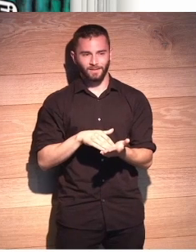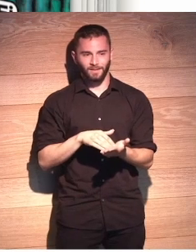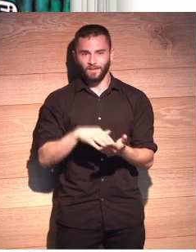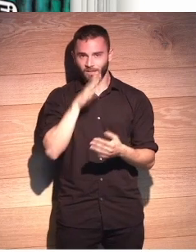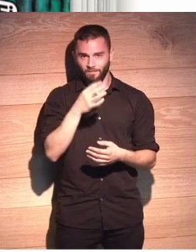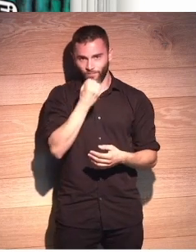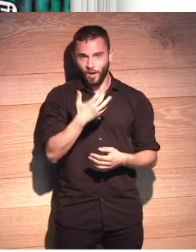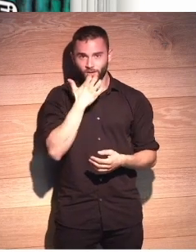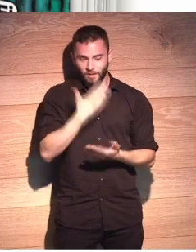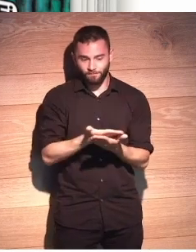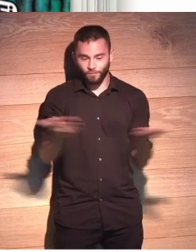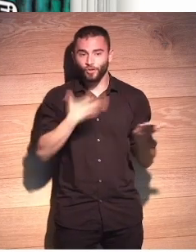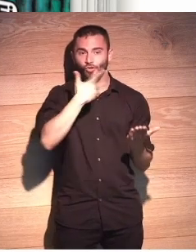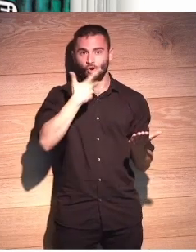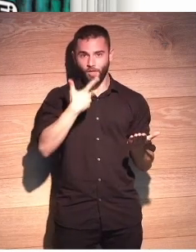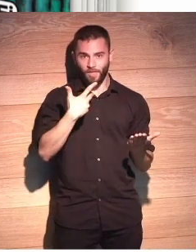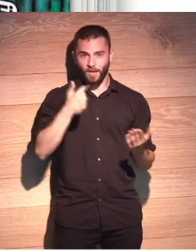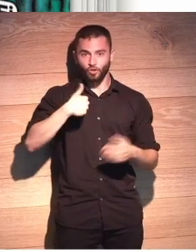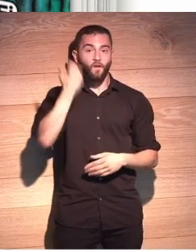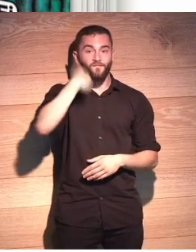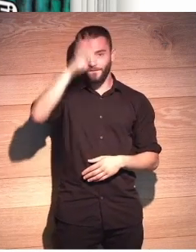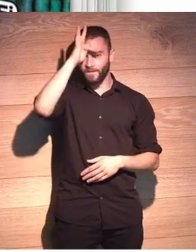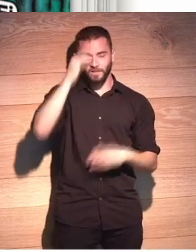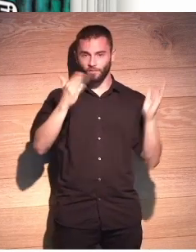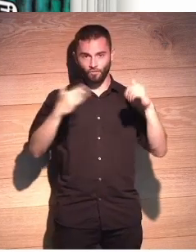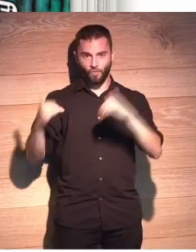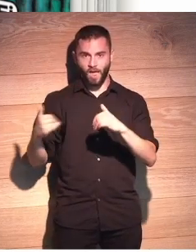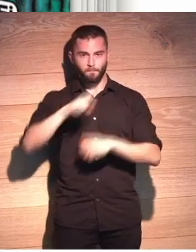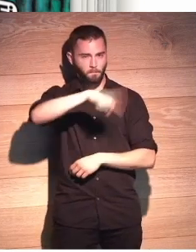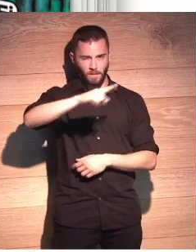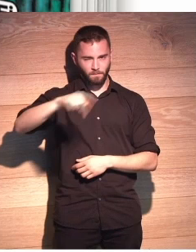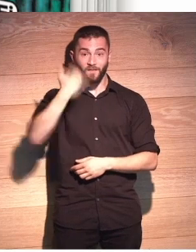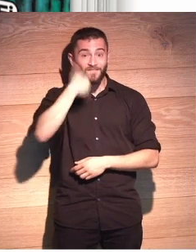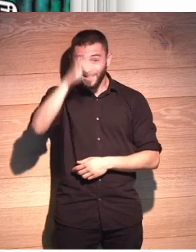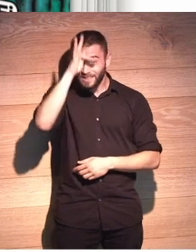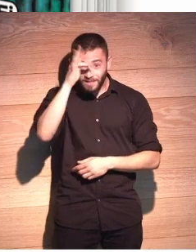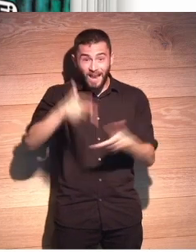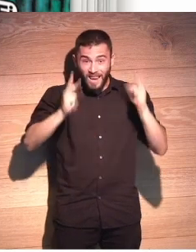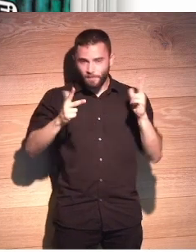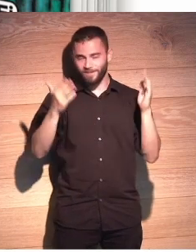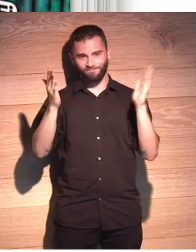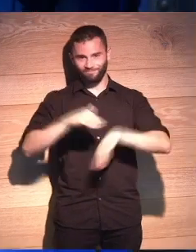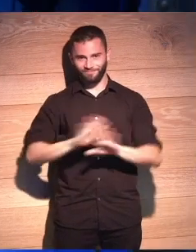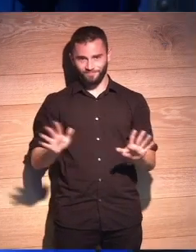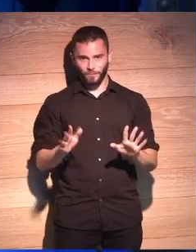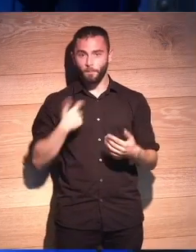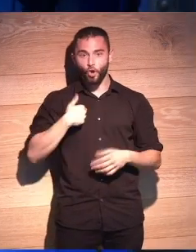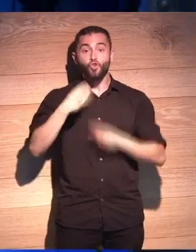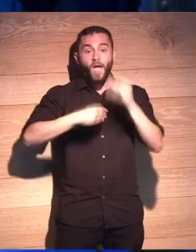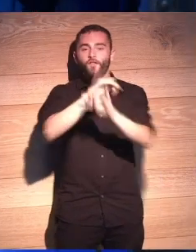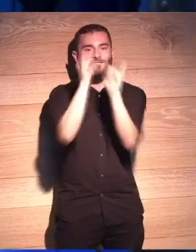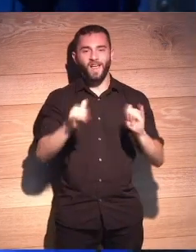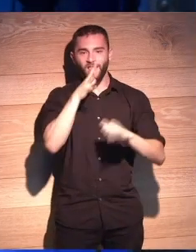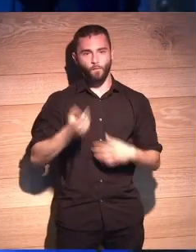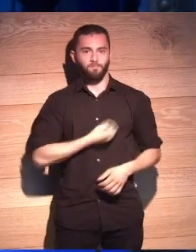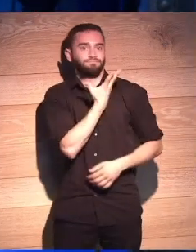que me conocen ven que no he tenido fines de semana desde hace meses, pero lo he hecho feliz porque realmente me ha apasionado. Yo